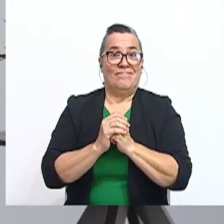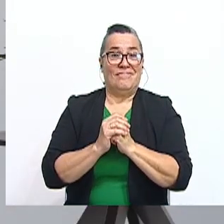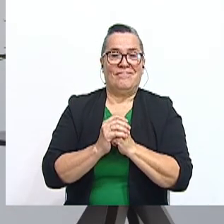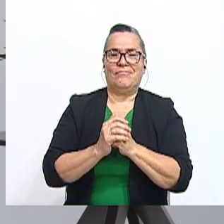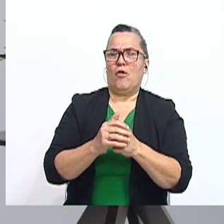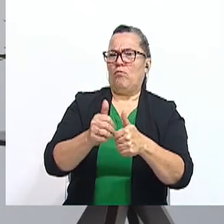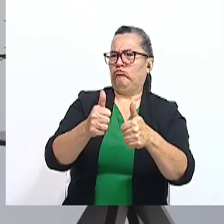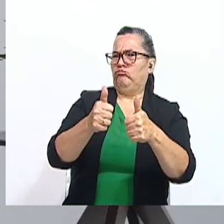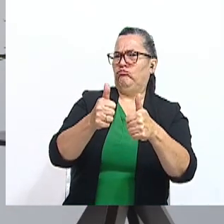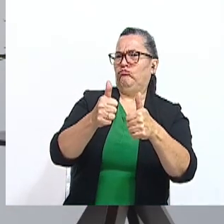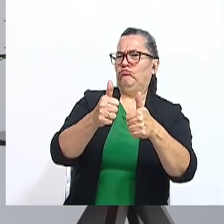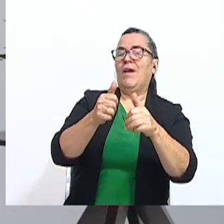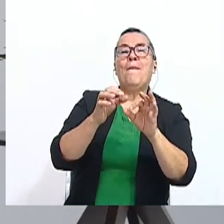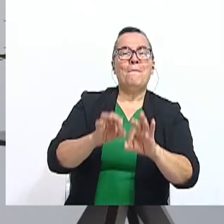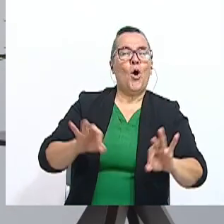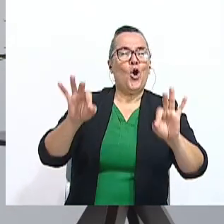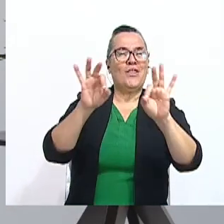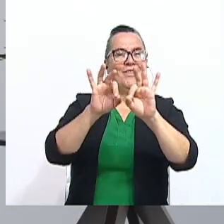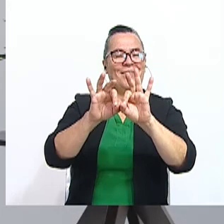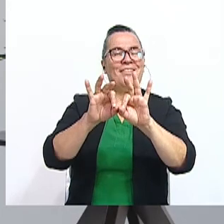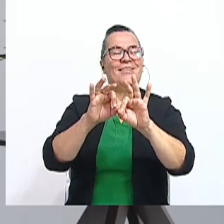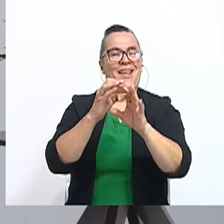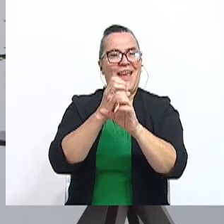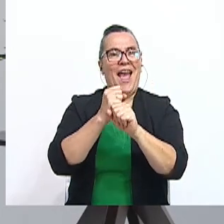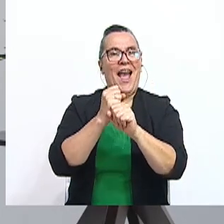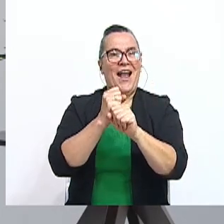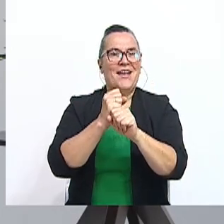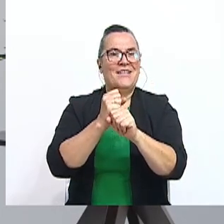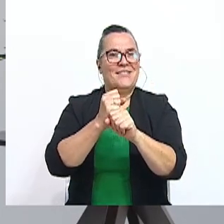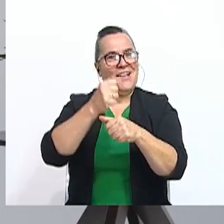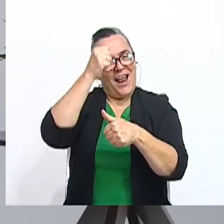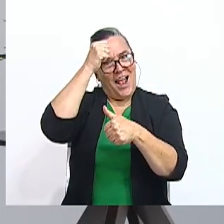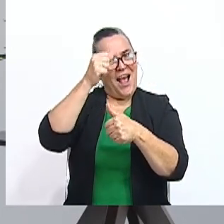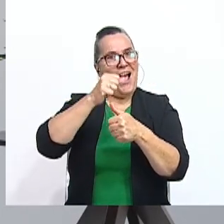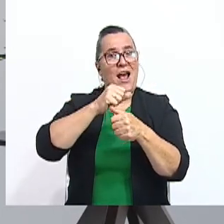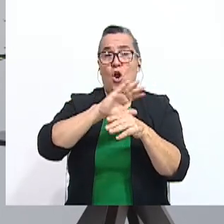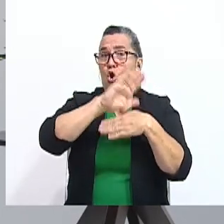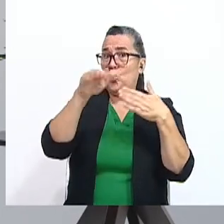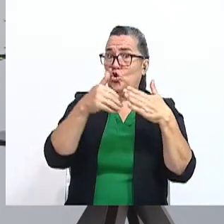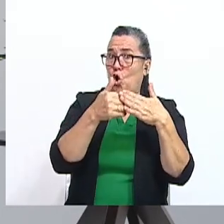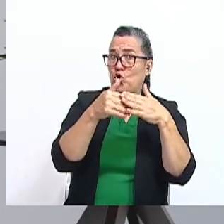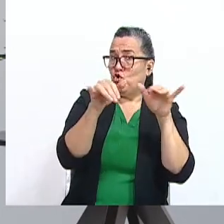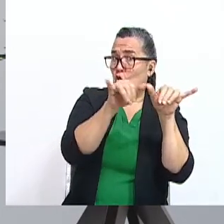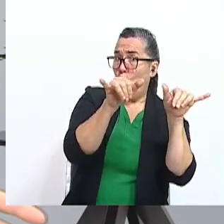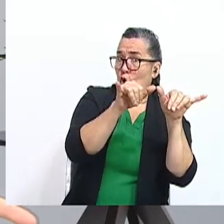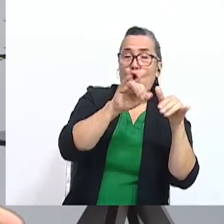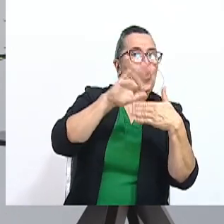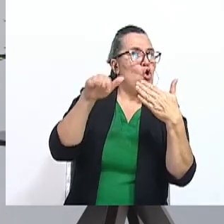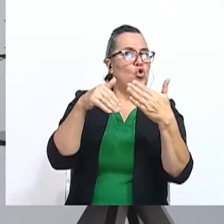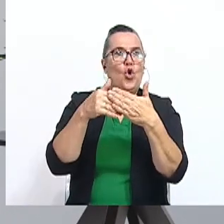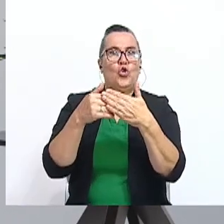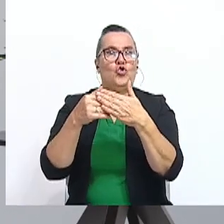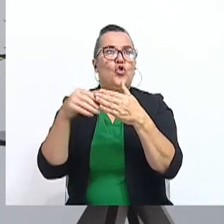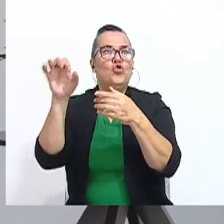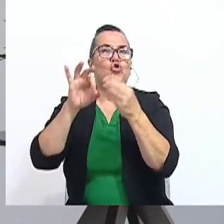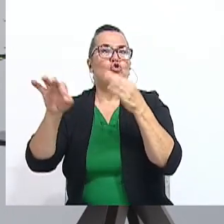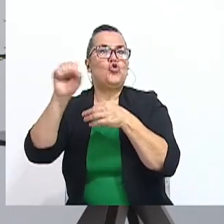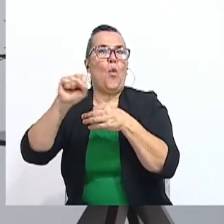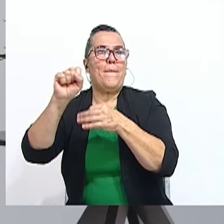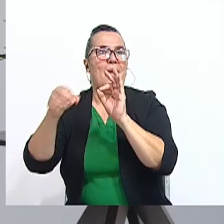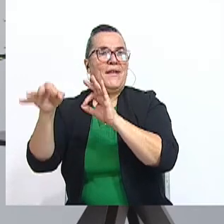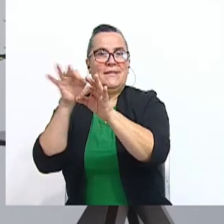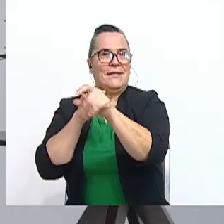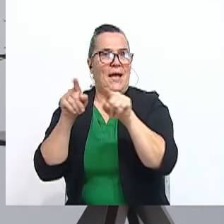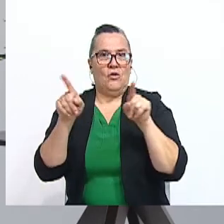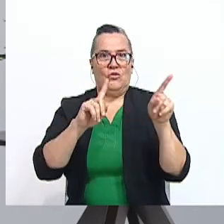Bueno, eso es muy importante que hagas la acotación. No todos son congruentes y no todos son suplementarios, ¿verdad? Hay que tener ese cuidado.